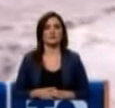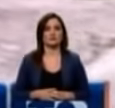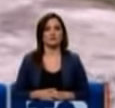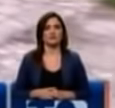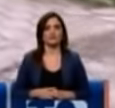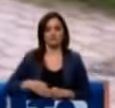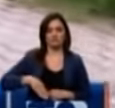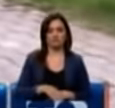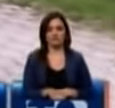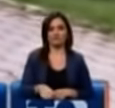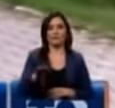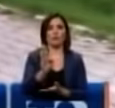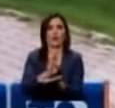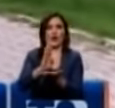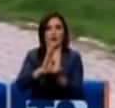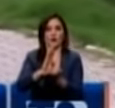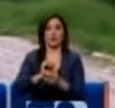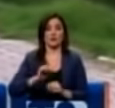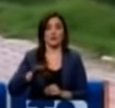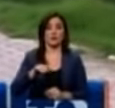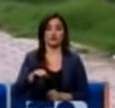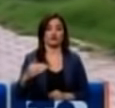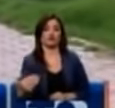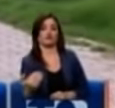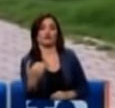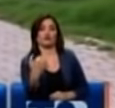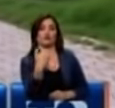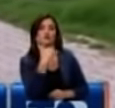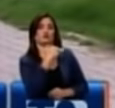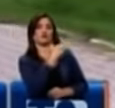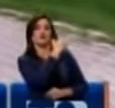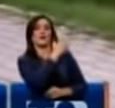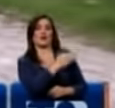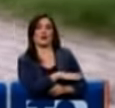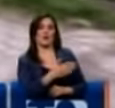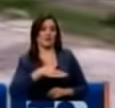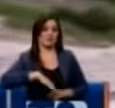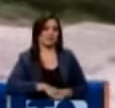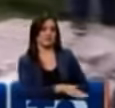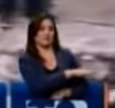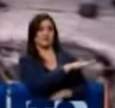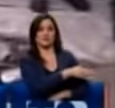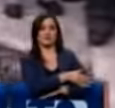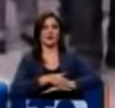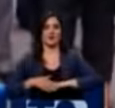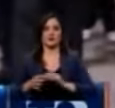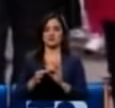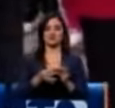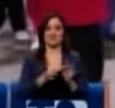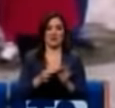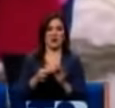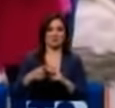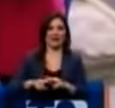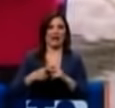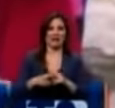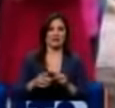a la autopista y una entrada al barrio. Lo que sucede aquí es que le hacen el mantenimiento, pero no le dan el